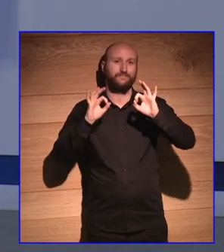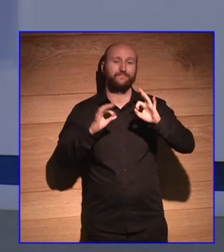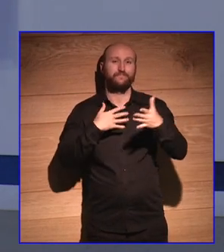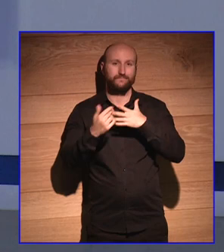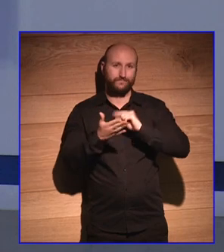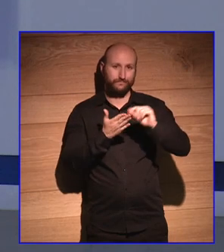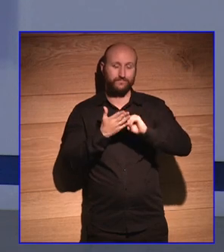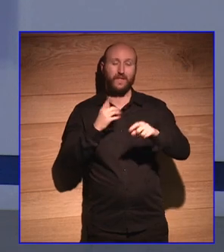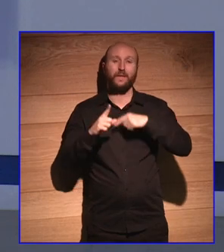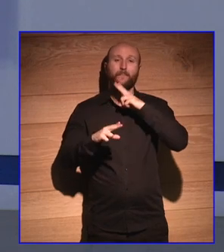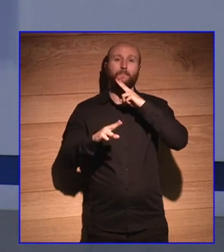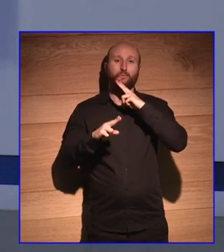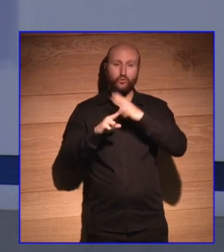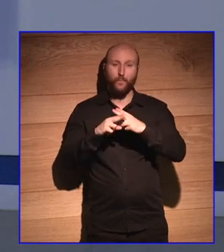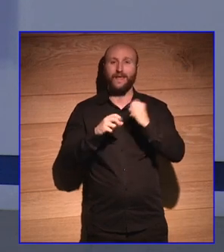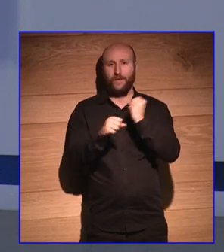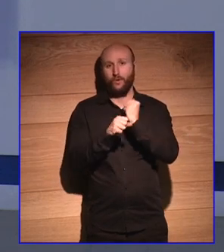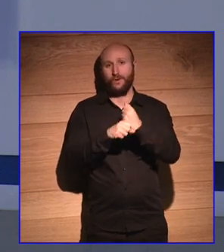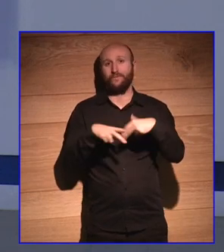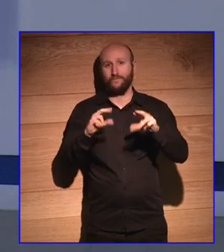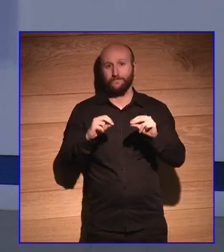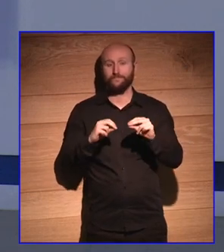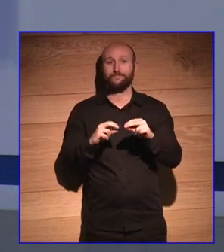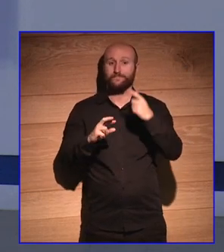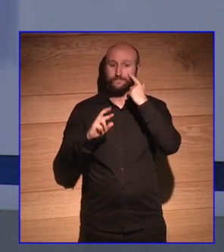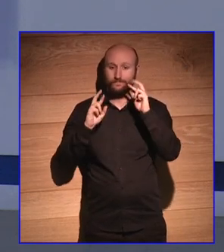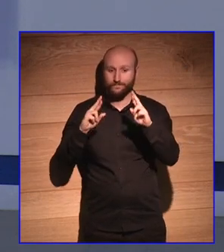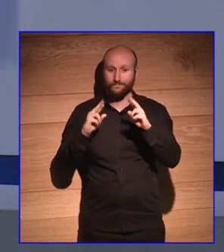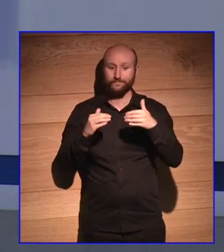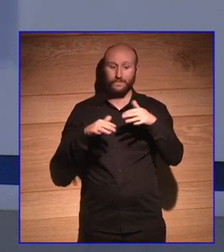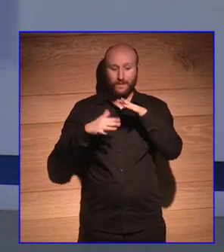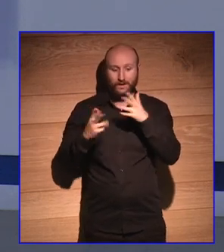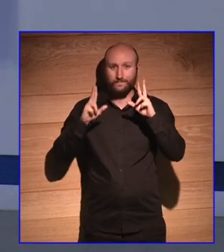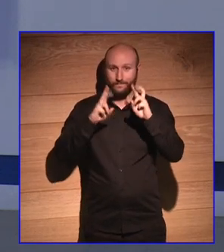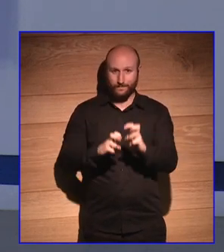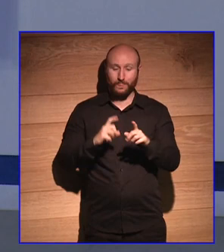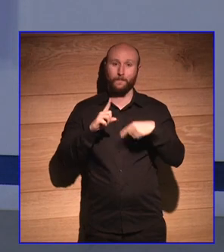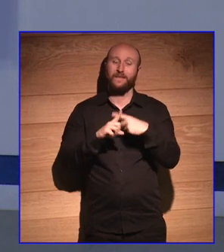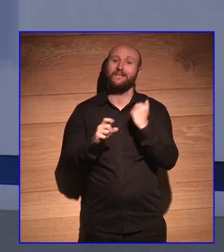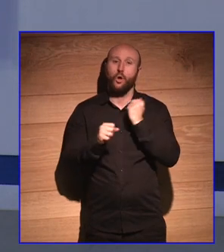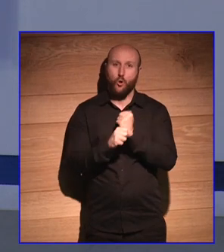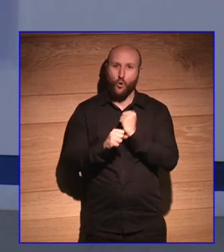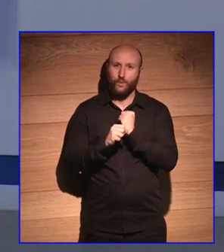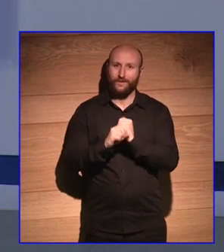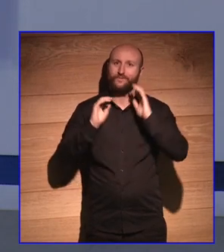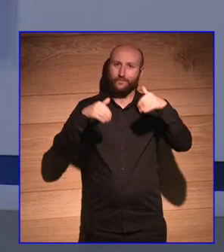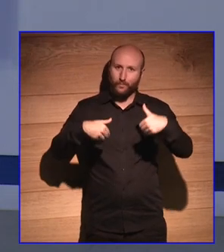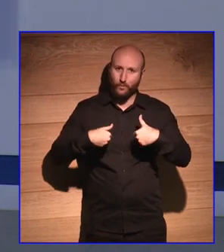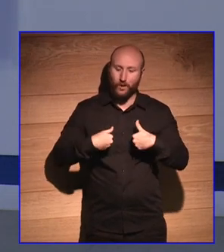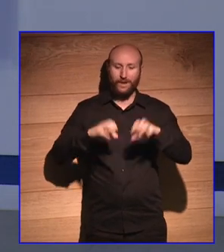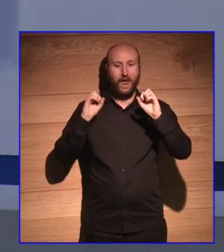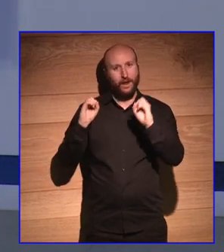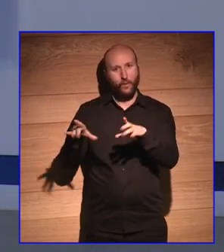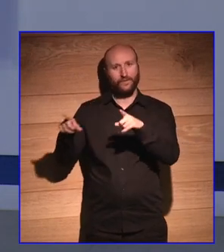de su nombre y su obra esperábamos que la presente investigación y la posible reinterpretación de sus obras vuelvan a dar luz a esta mujer